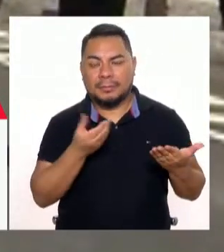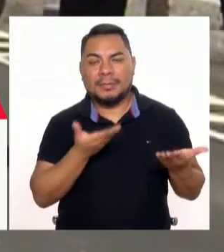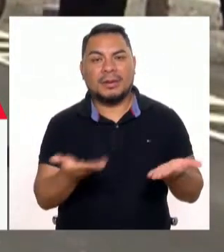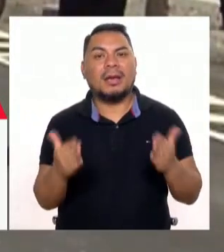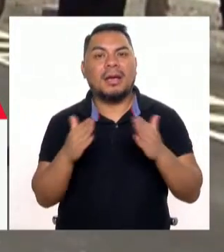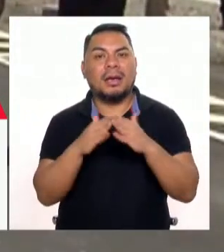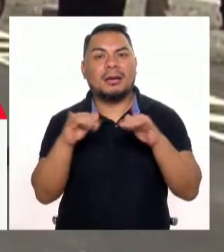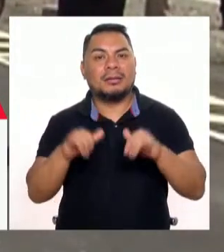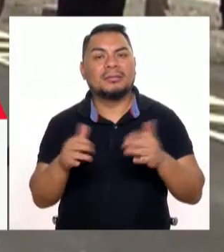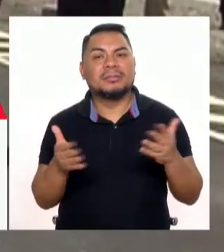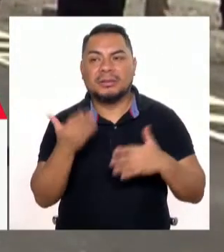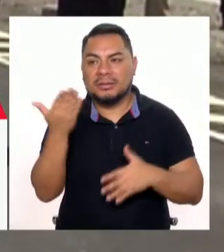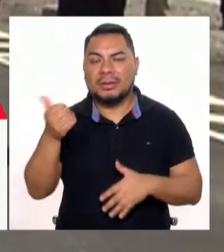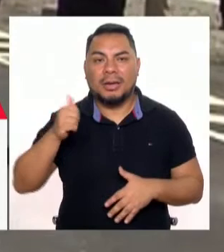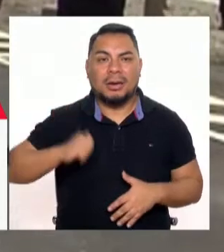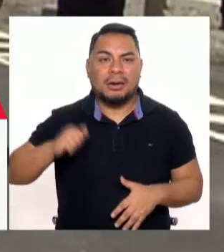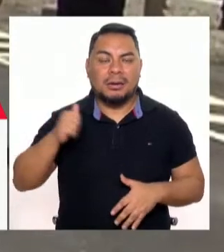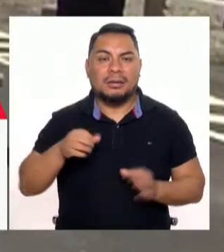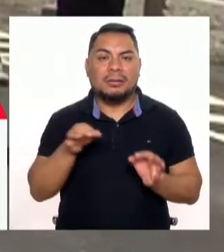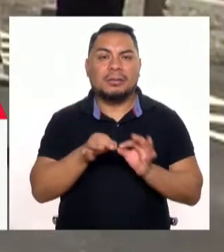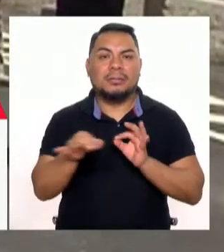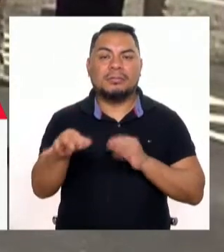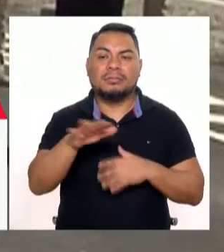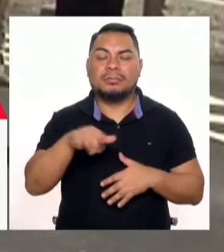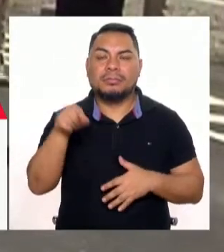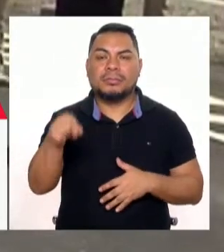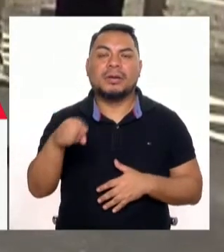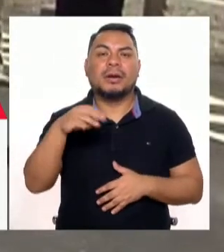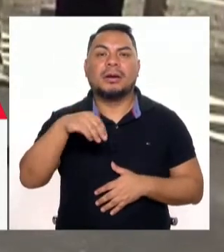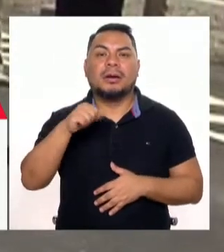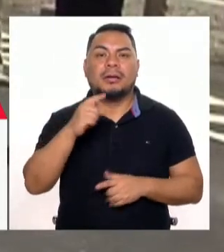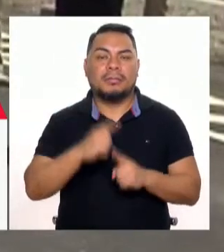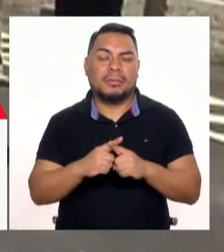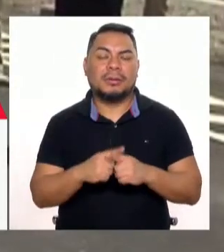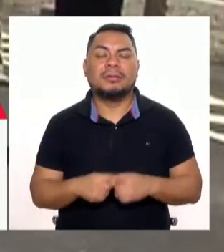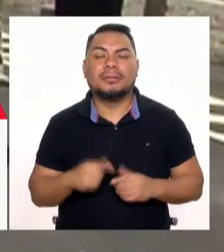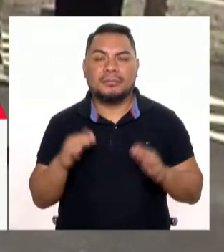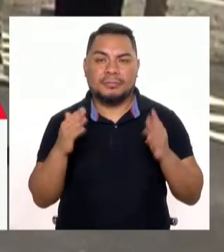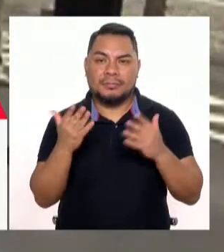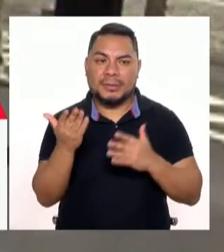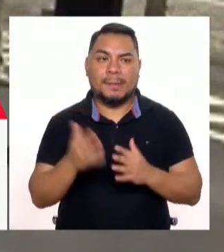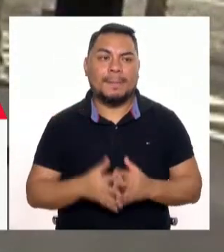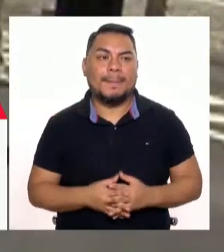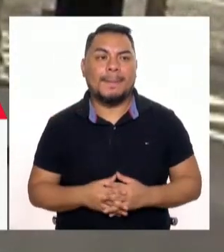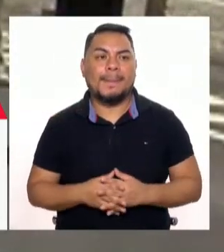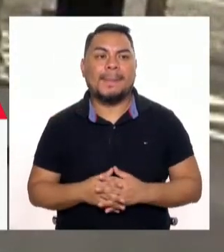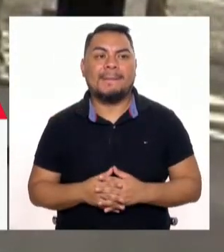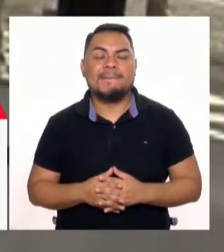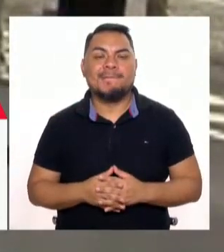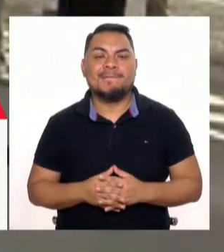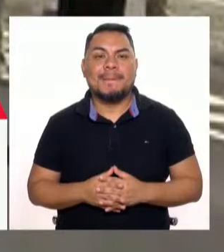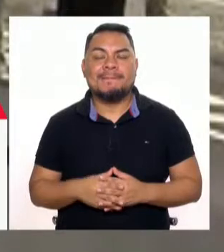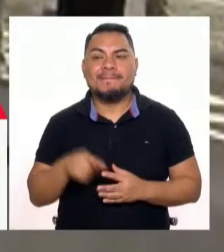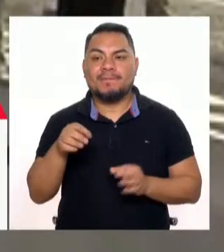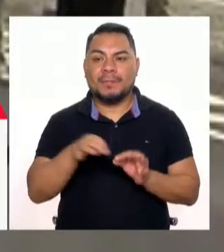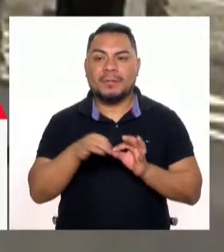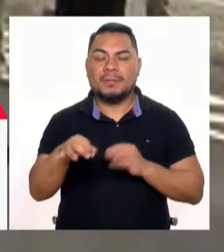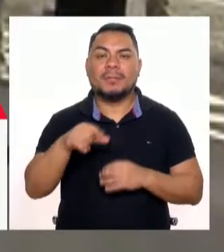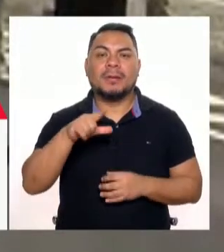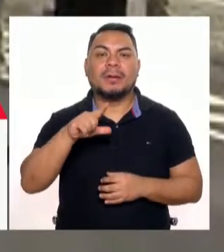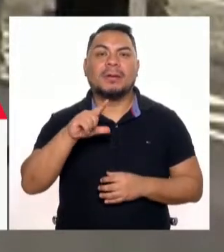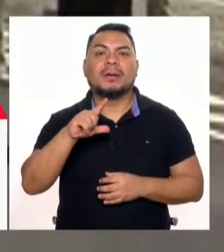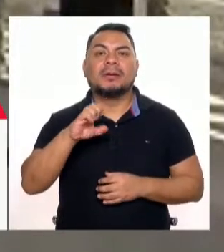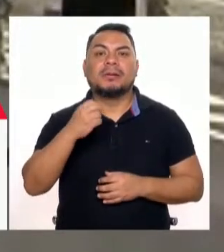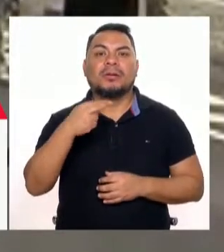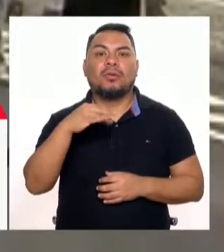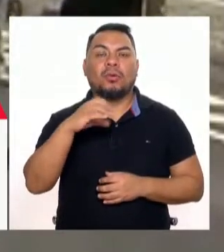está con nosotros nuestro alcalde provincial Max Fuentes fuertes palmas para él de la provincia de leoncio